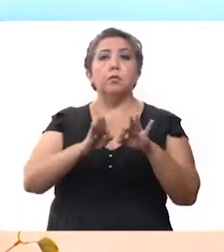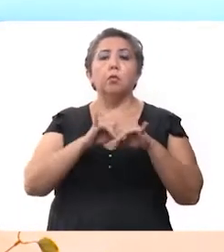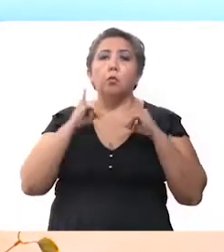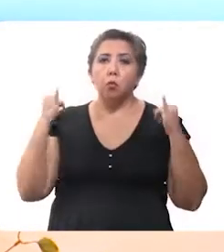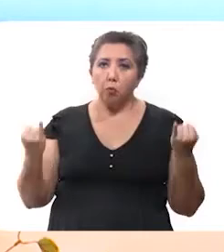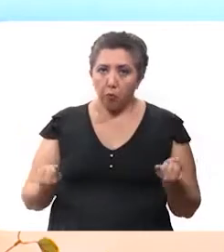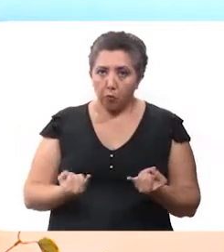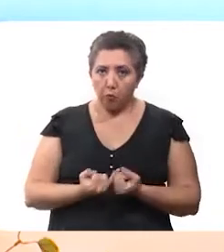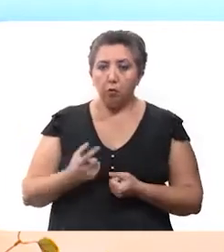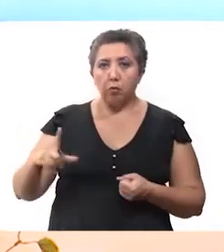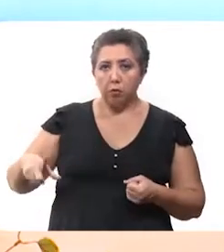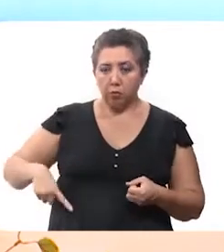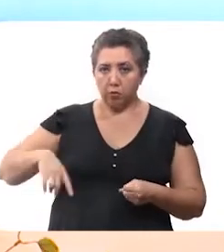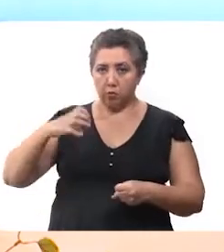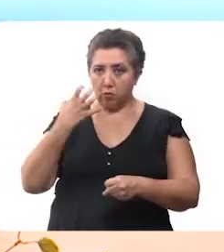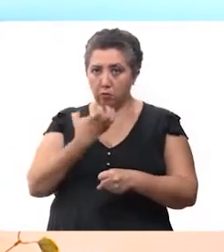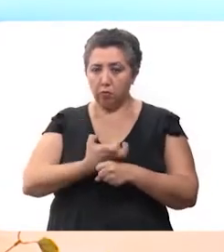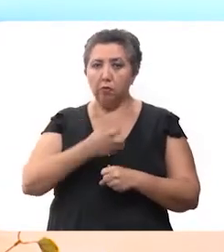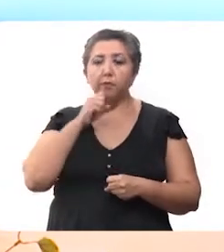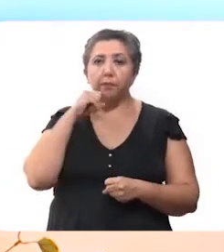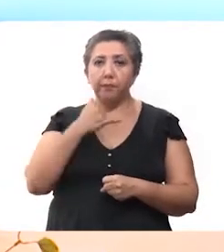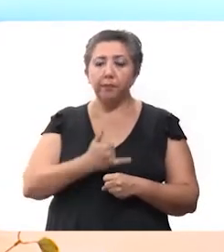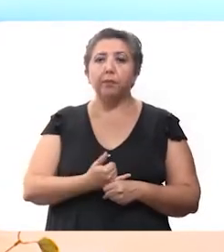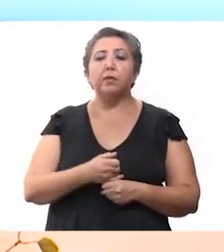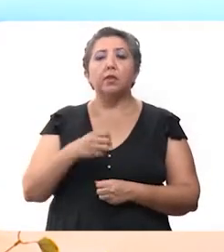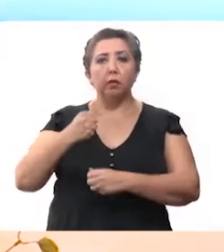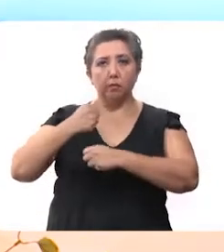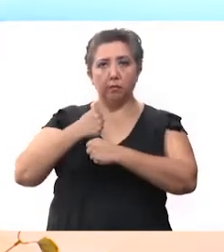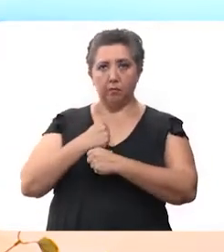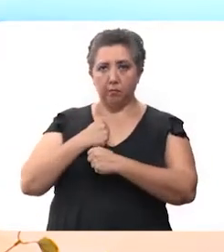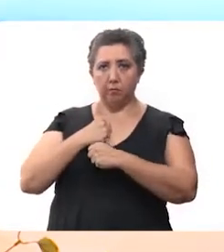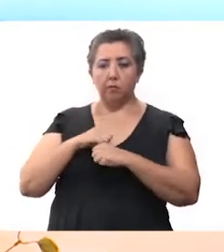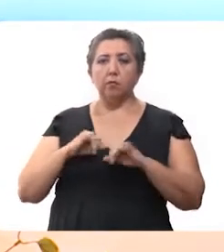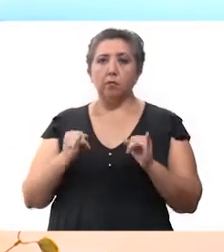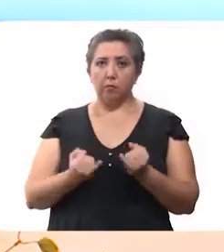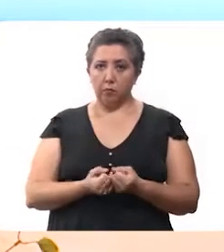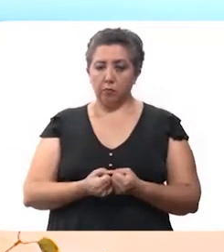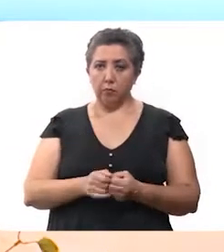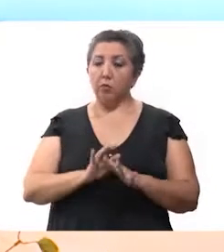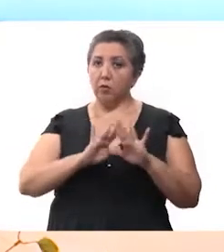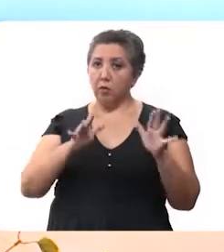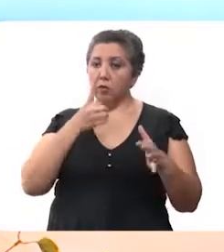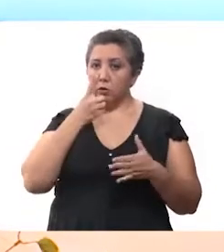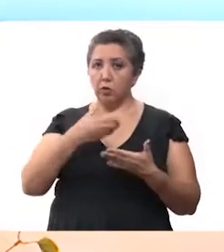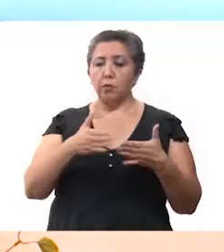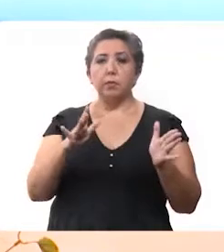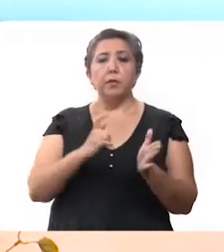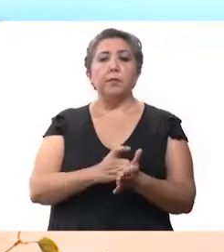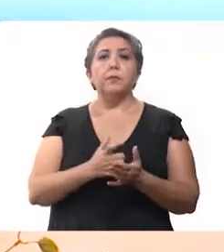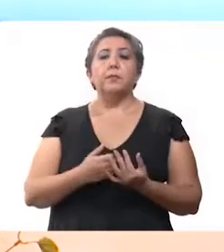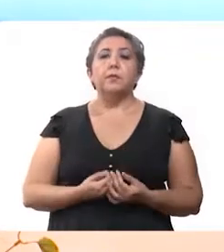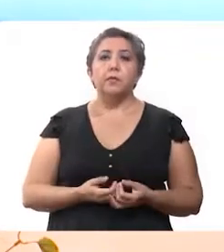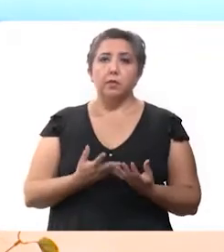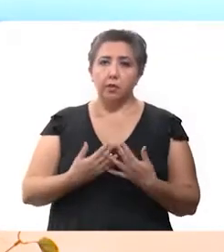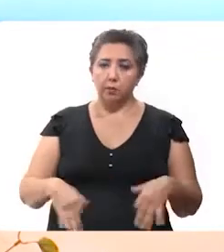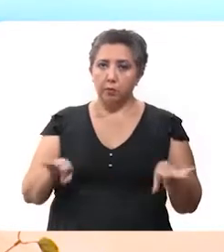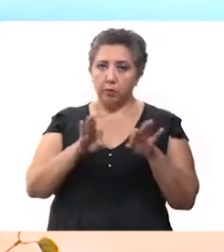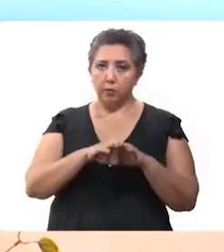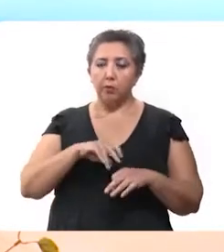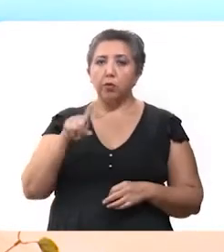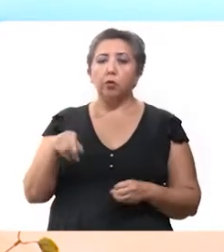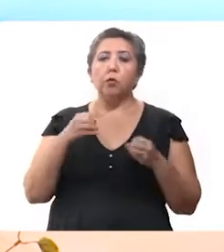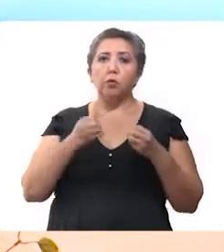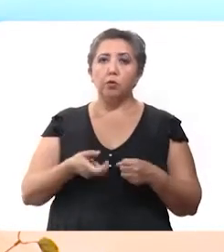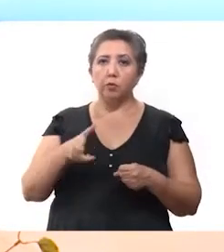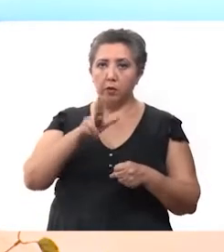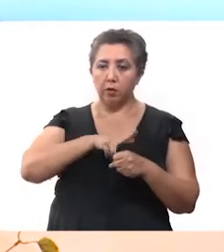manera conjunta el Gobierno del Estado, la Secretaría del Bienestar y las Fuerzas Armadas. Como se ha señalado en la reapertura económica, los datos más